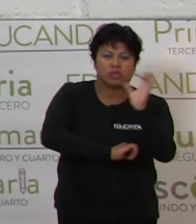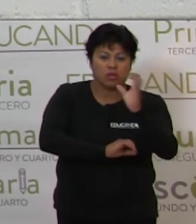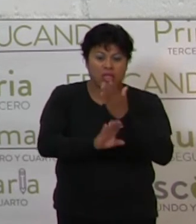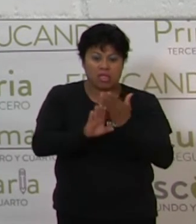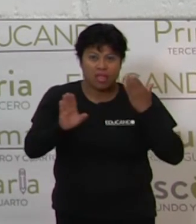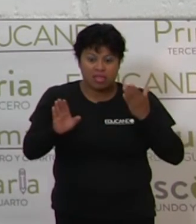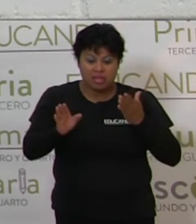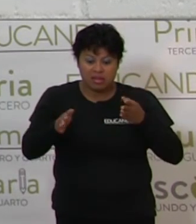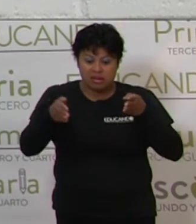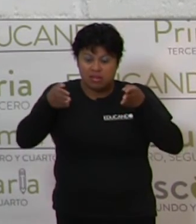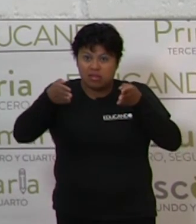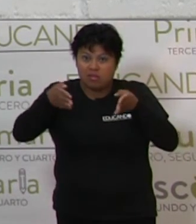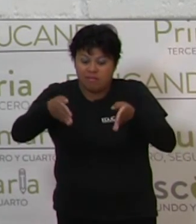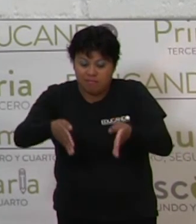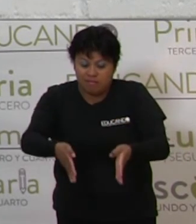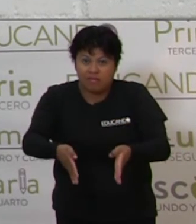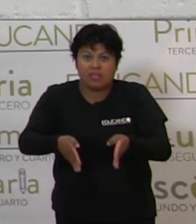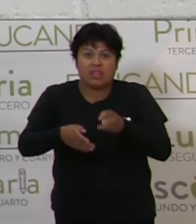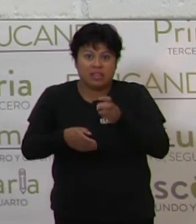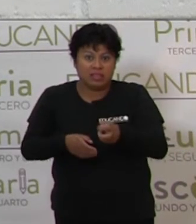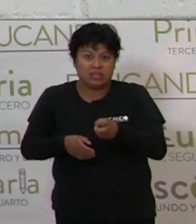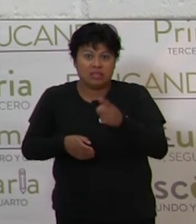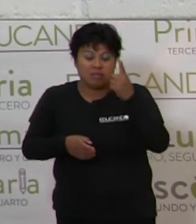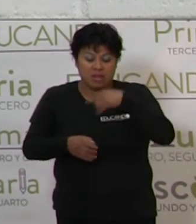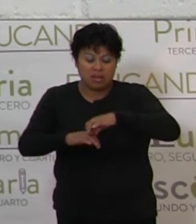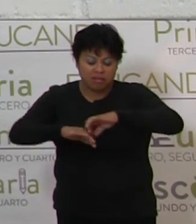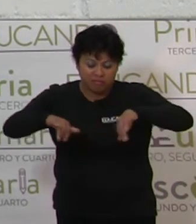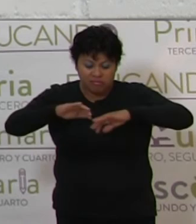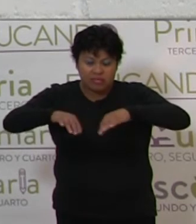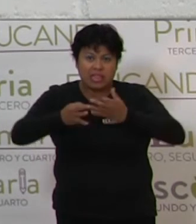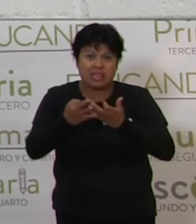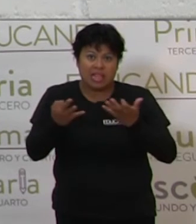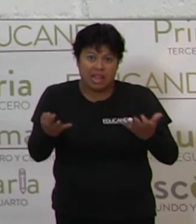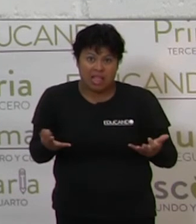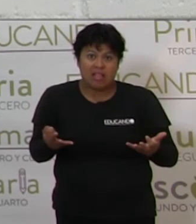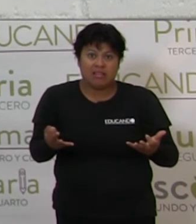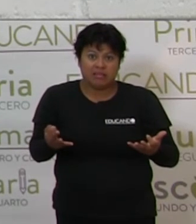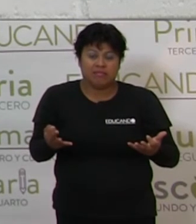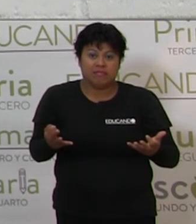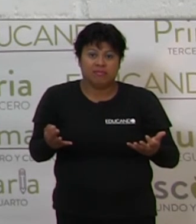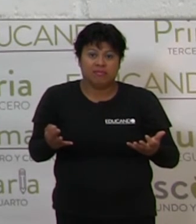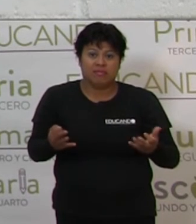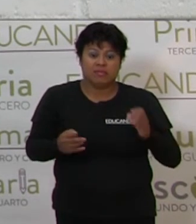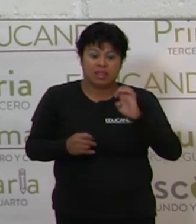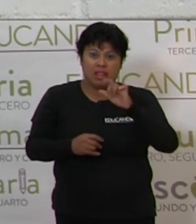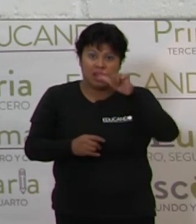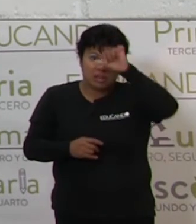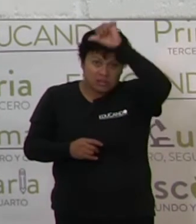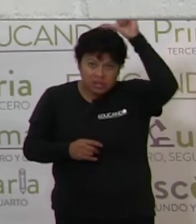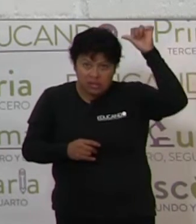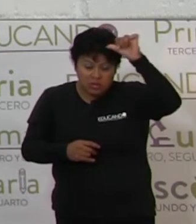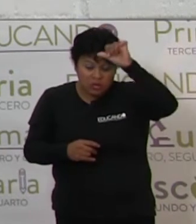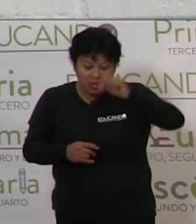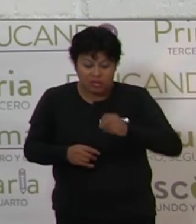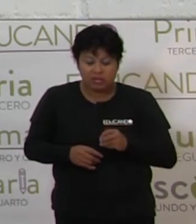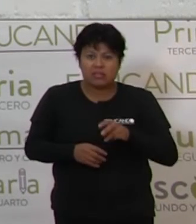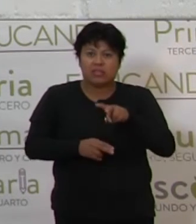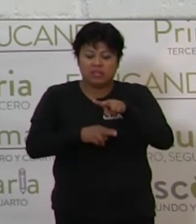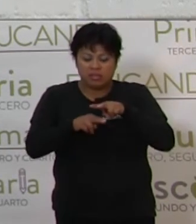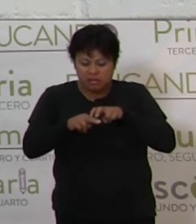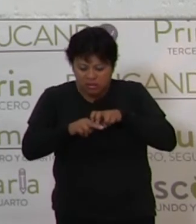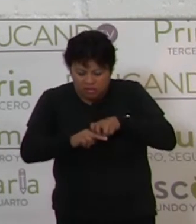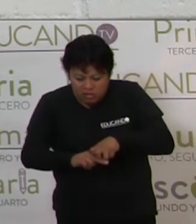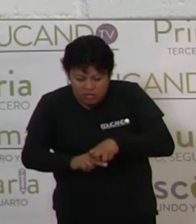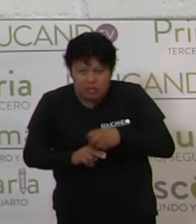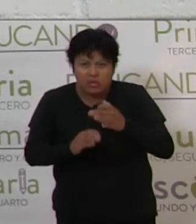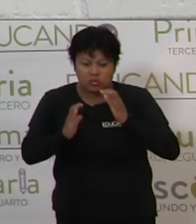Justo antes de que la tumba fuese empezada a rellenar de tierra, el sacerdote se agachó